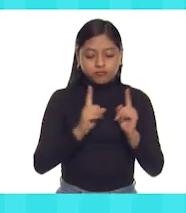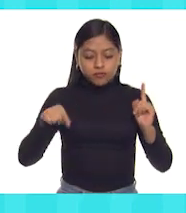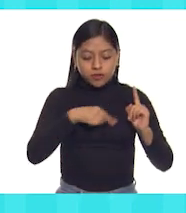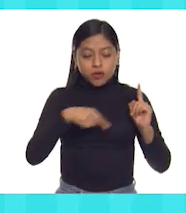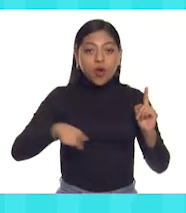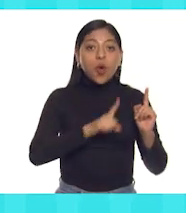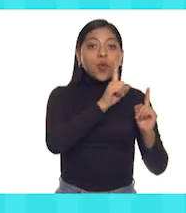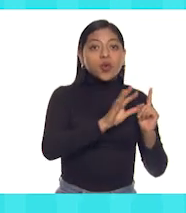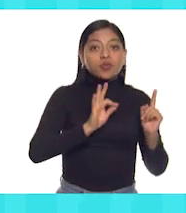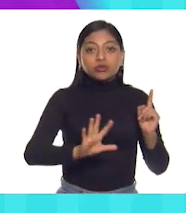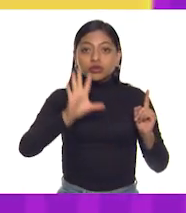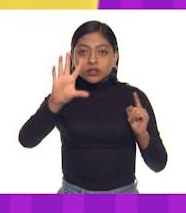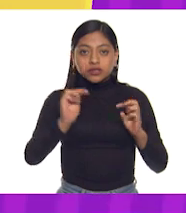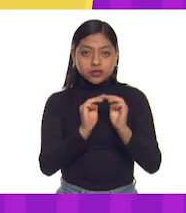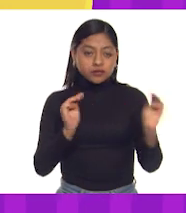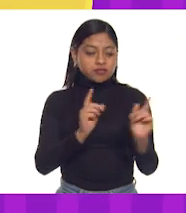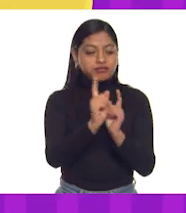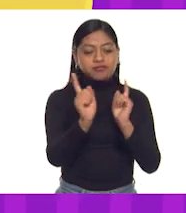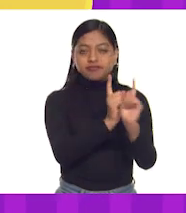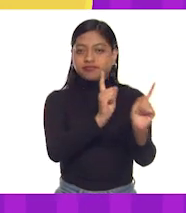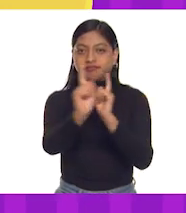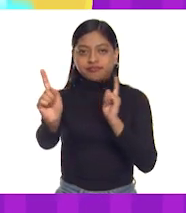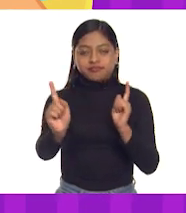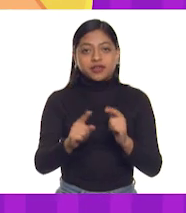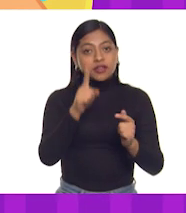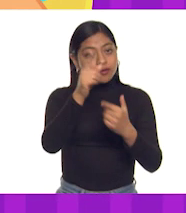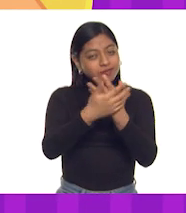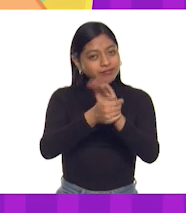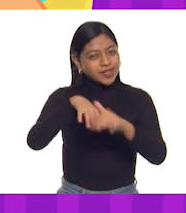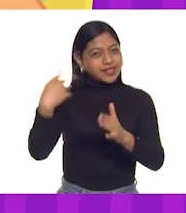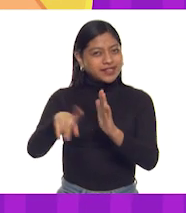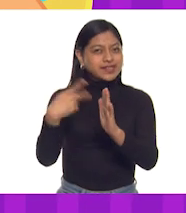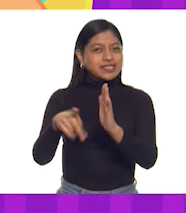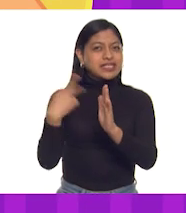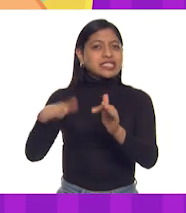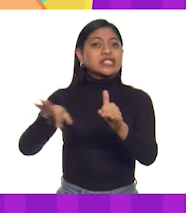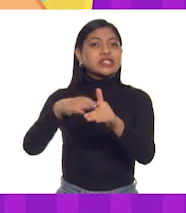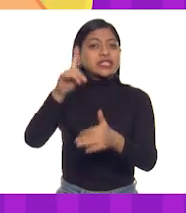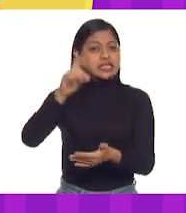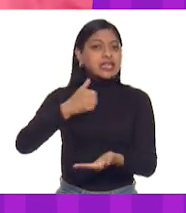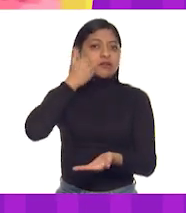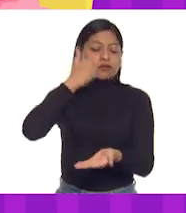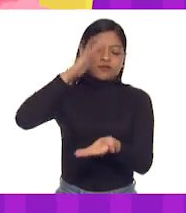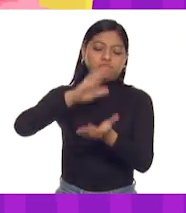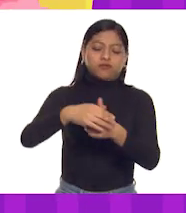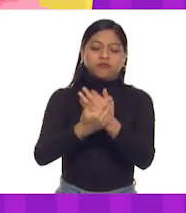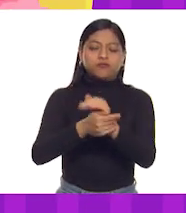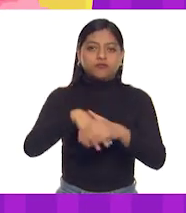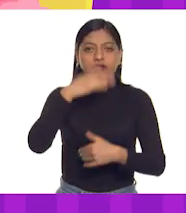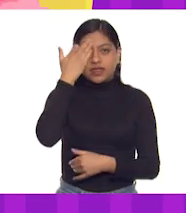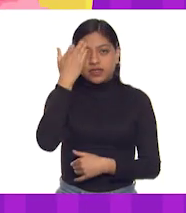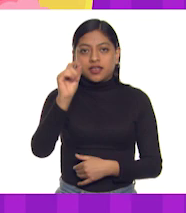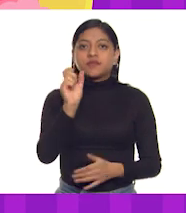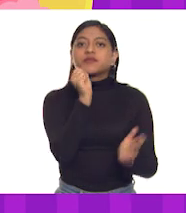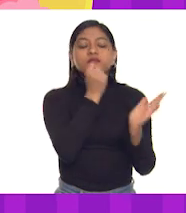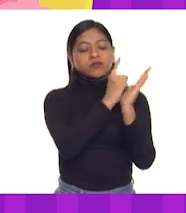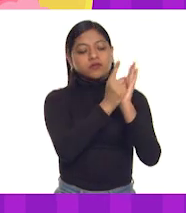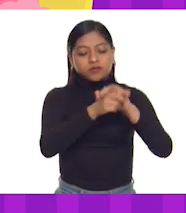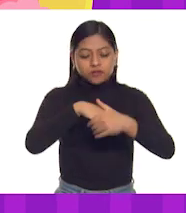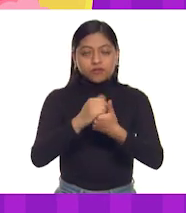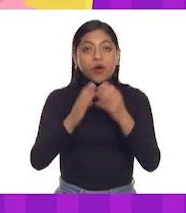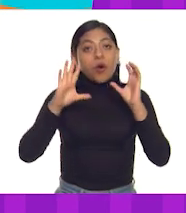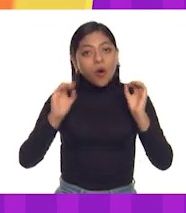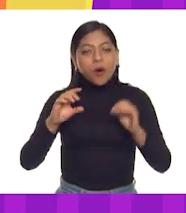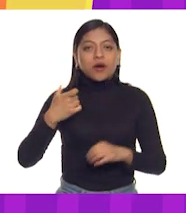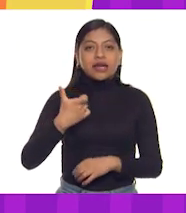de 1.5 metros entre tú y los demás. Lávate las manos muy seguido con agua y jabón por lo menos durante 20 segundos